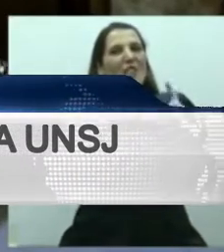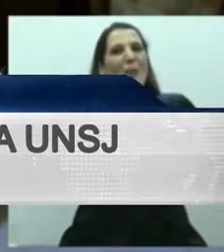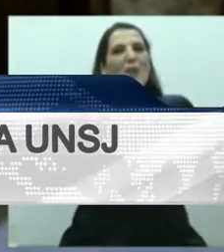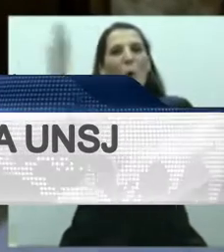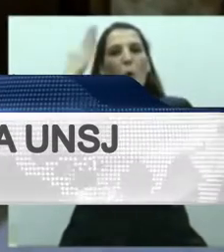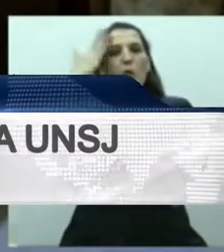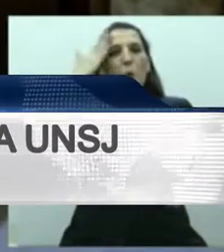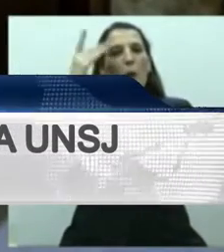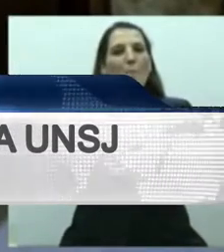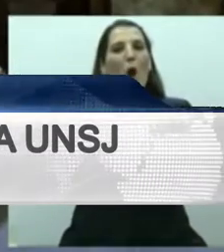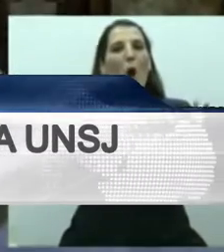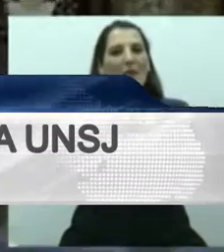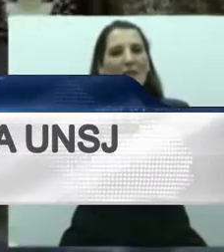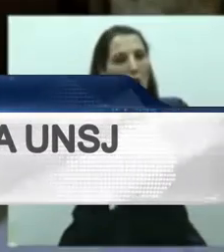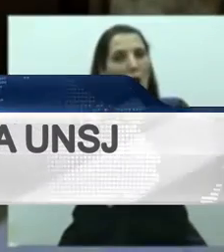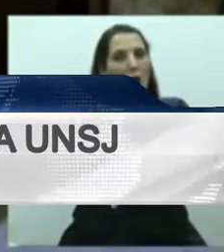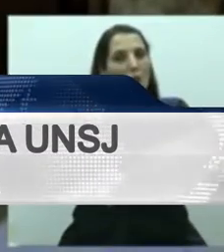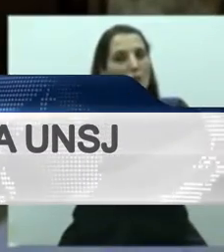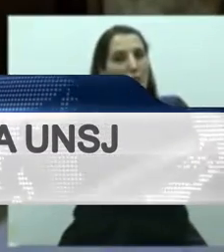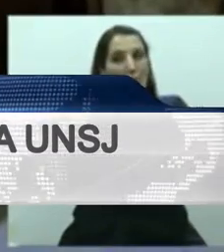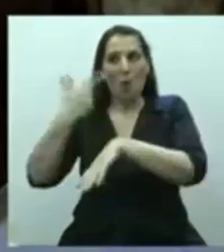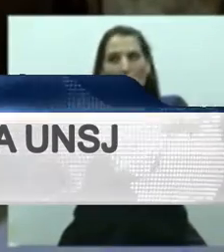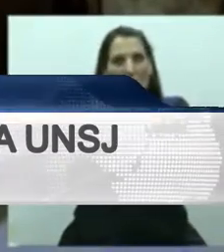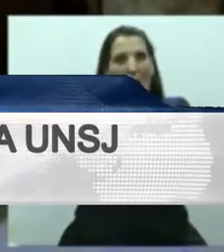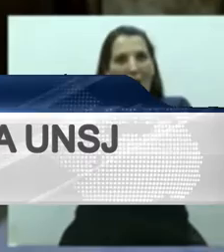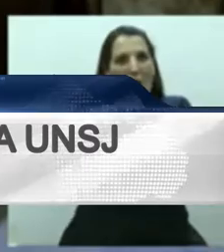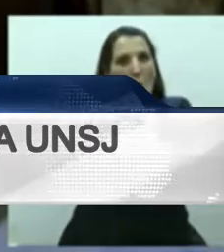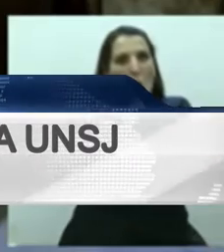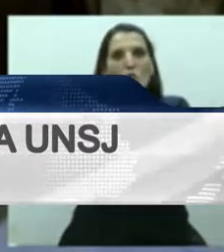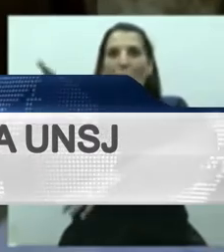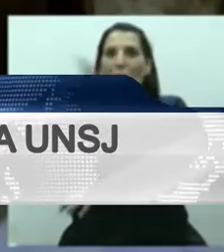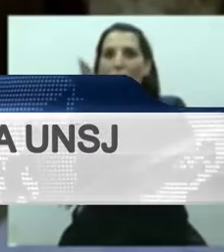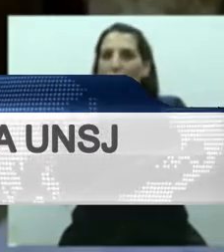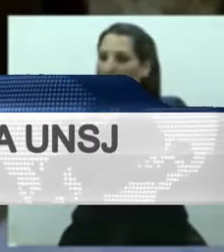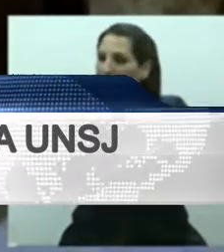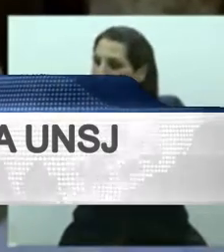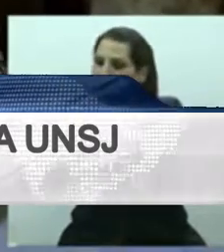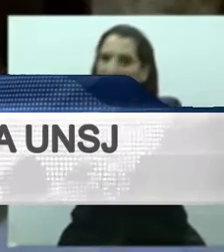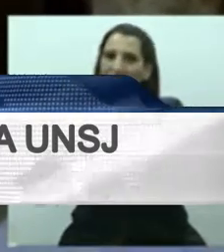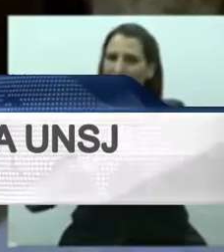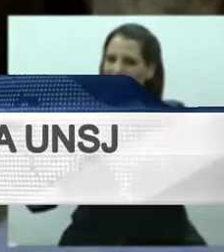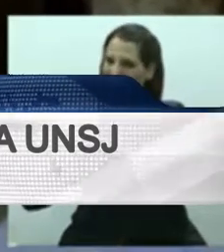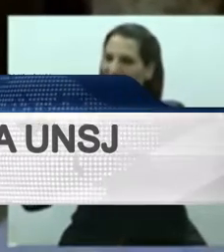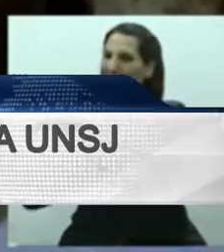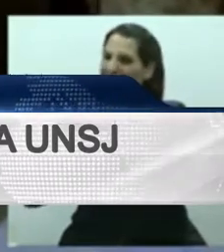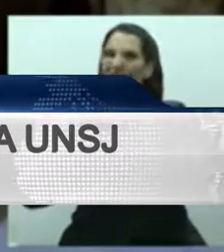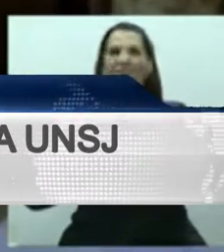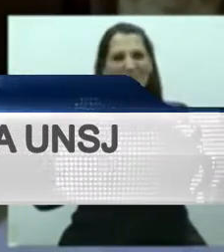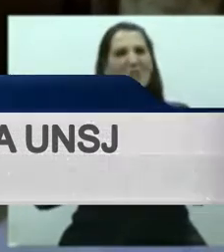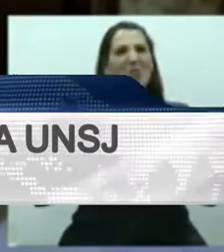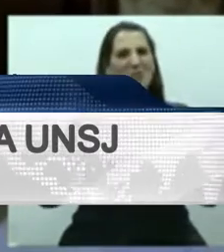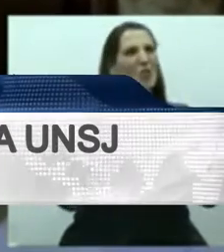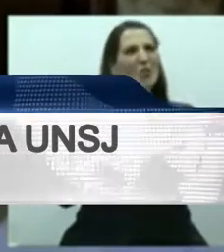que está pasando la universidad. Yo anhelo con todo mi corazón, porque amo a la Universidad Nacional de San